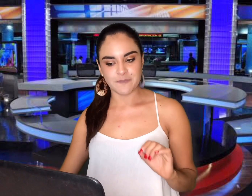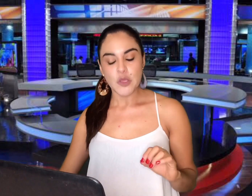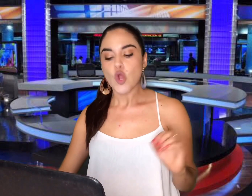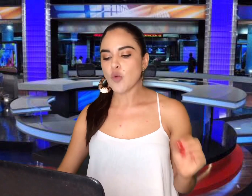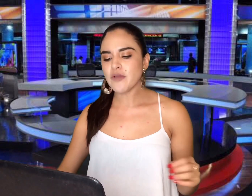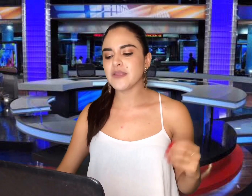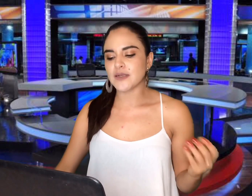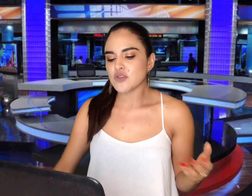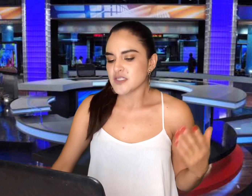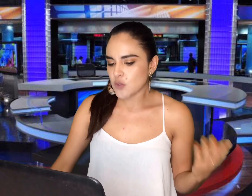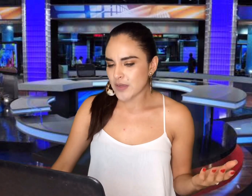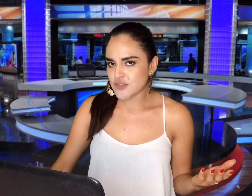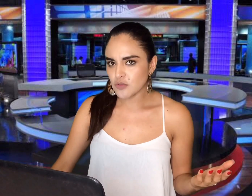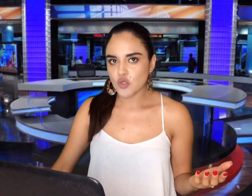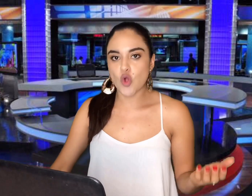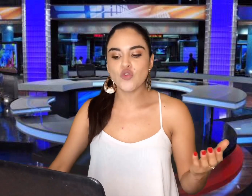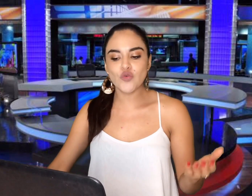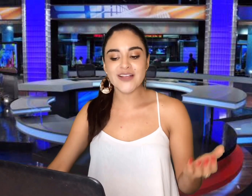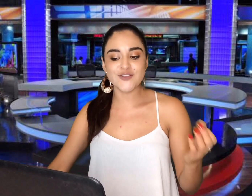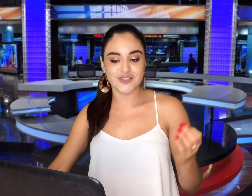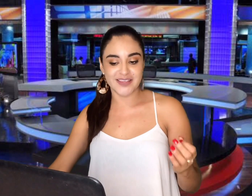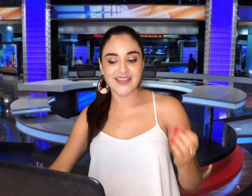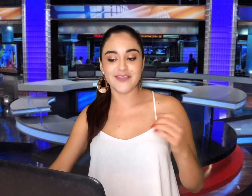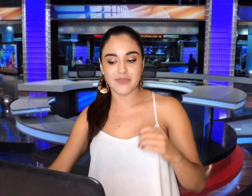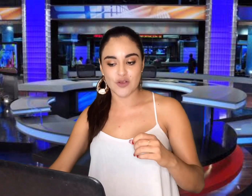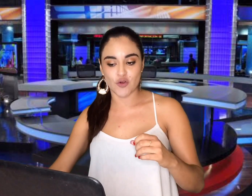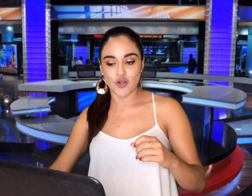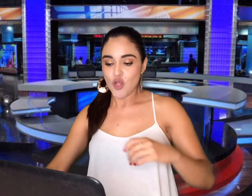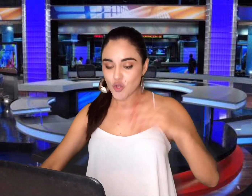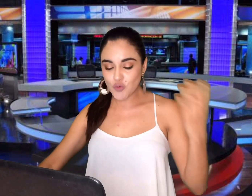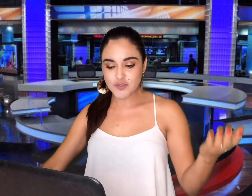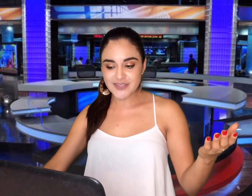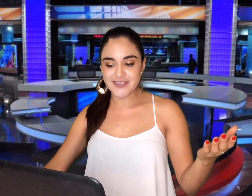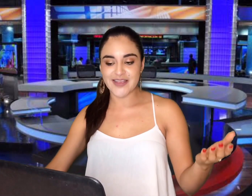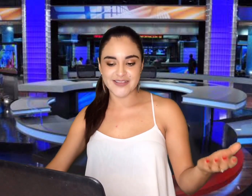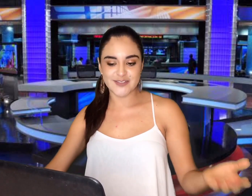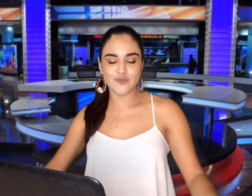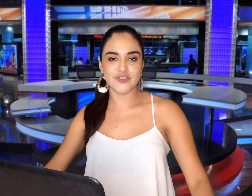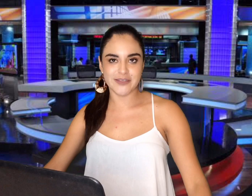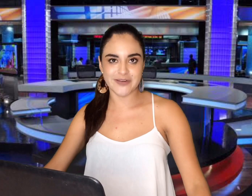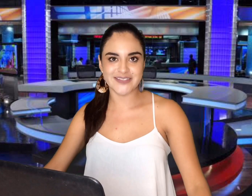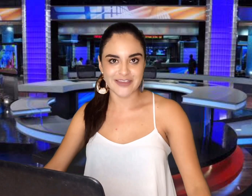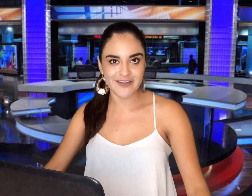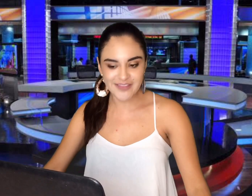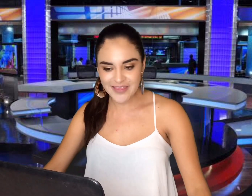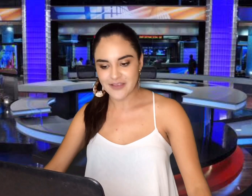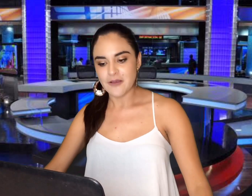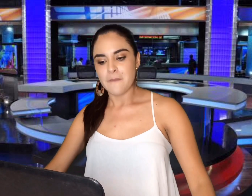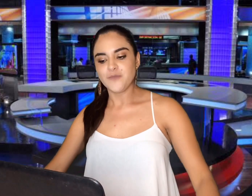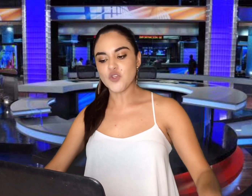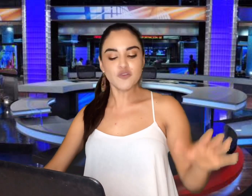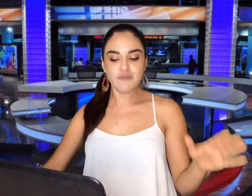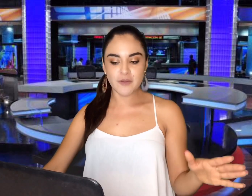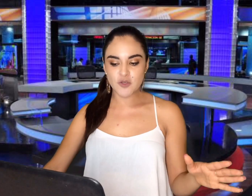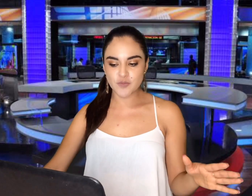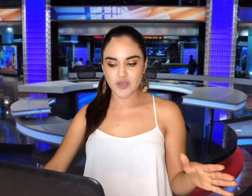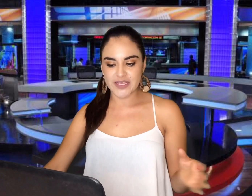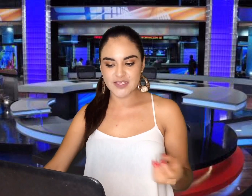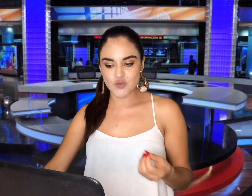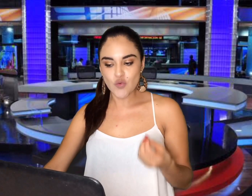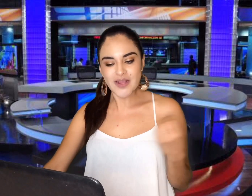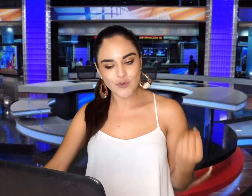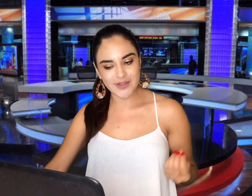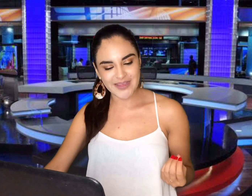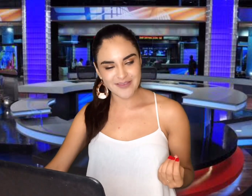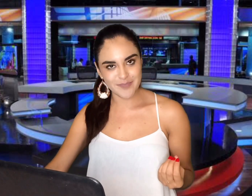tiene como evitamos el secuestro con una sociedad mejor con justicia y así somos libres de verdad no sufrimos porque